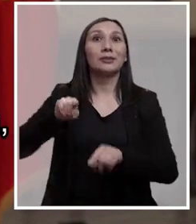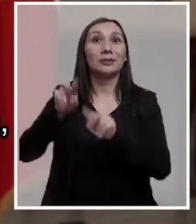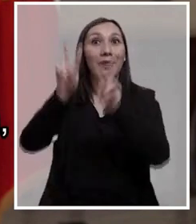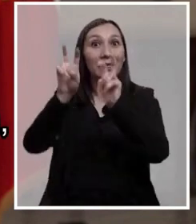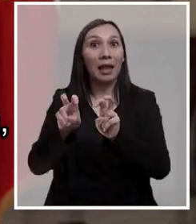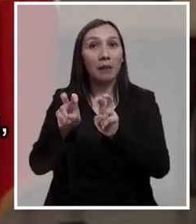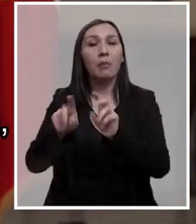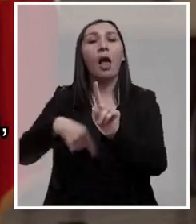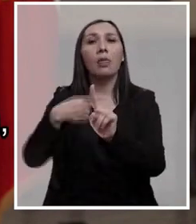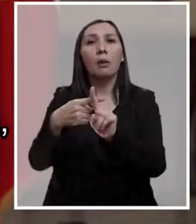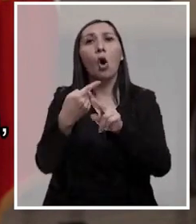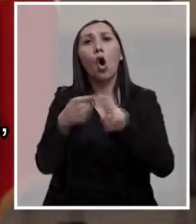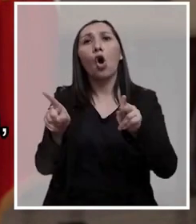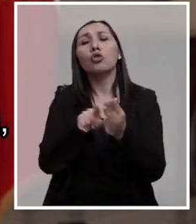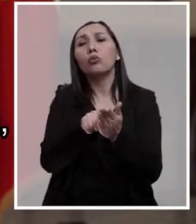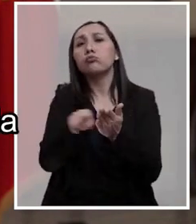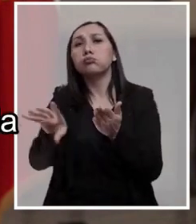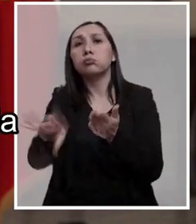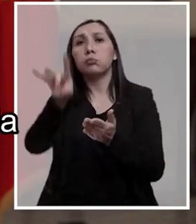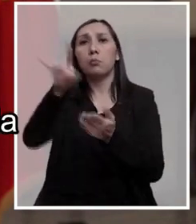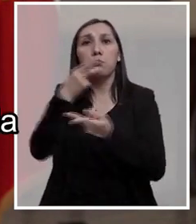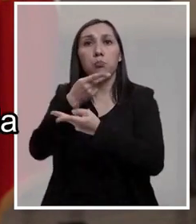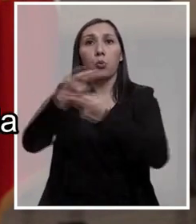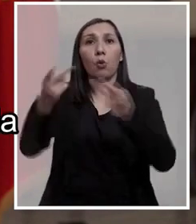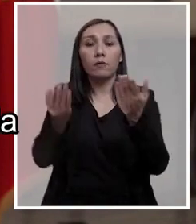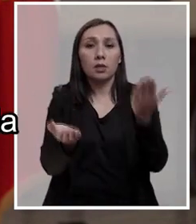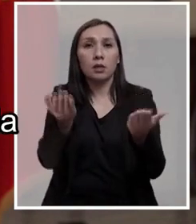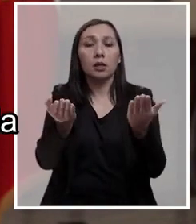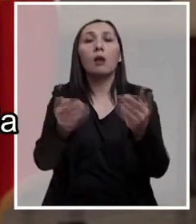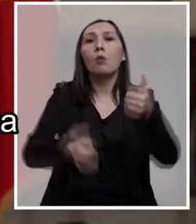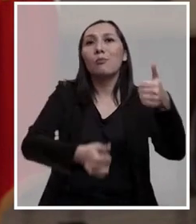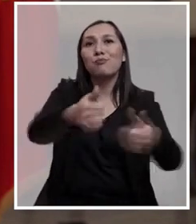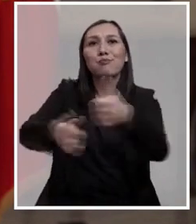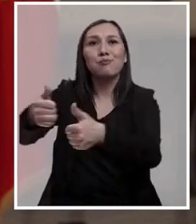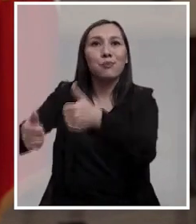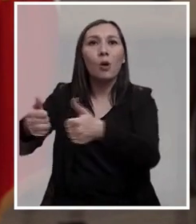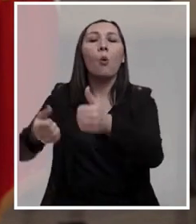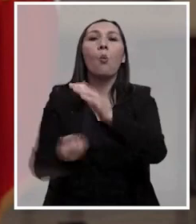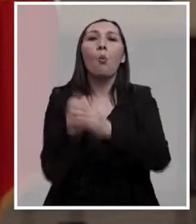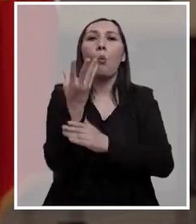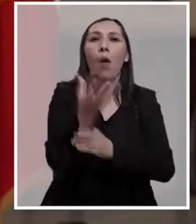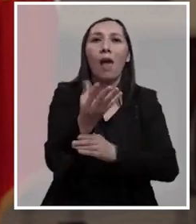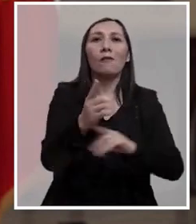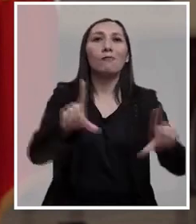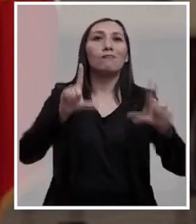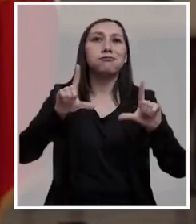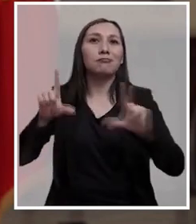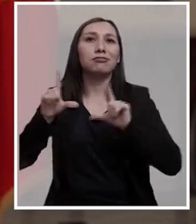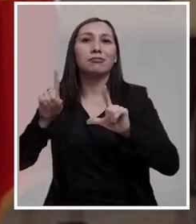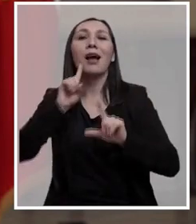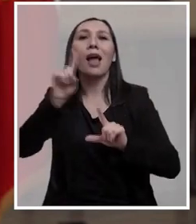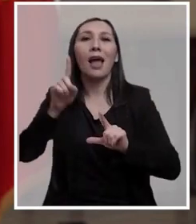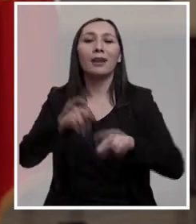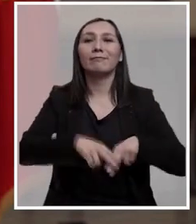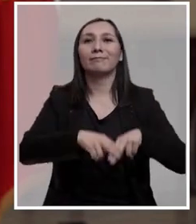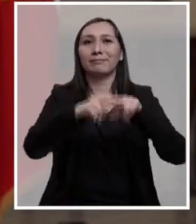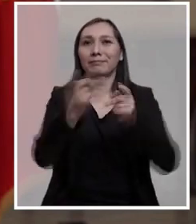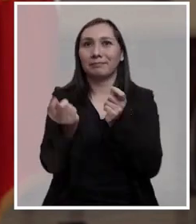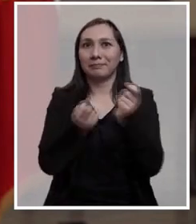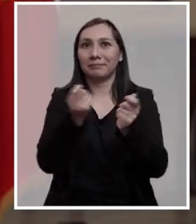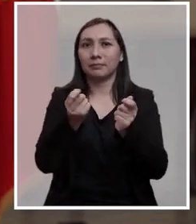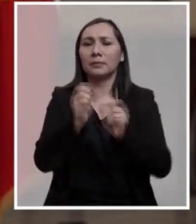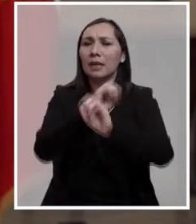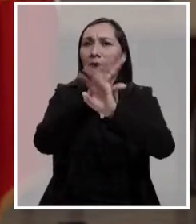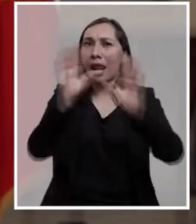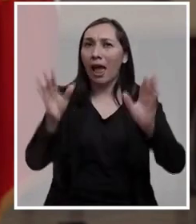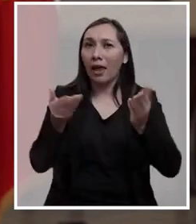además Existirá una alternativa pública lo que permitirá promover la competencia con la entrada de nuevos actores en esto quiero ser